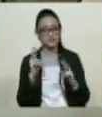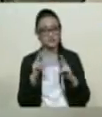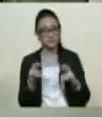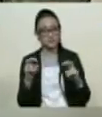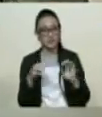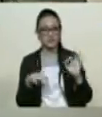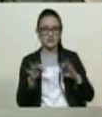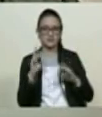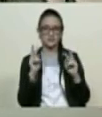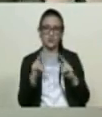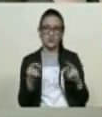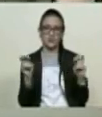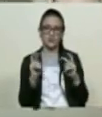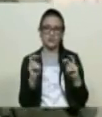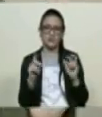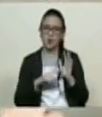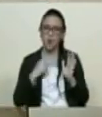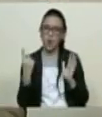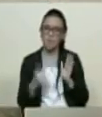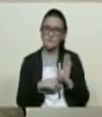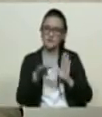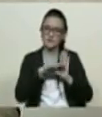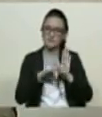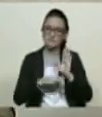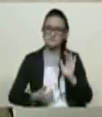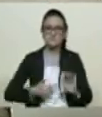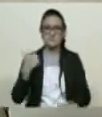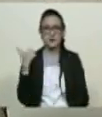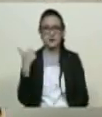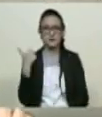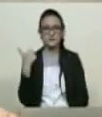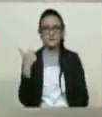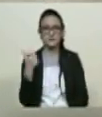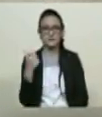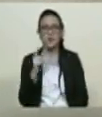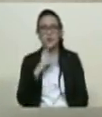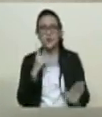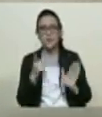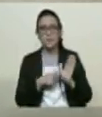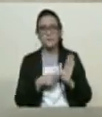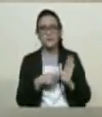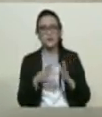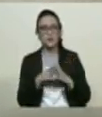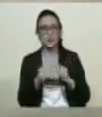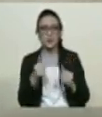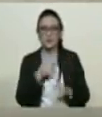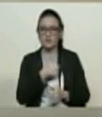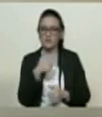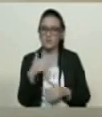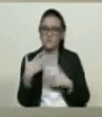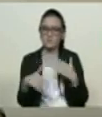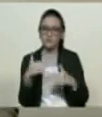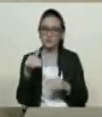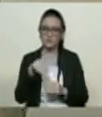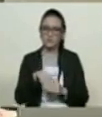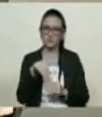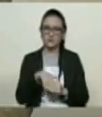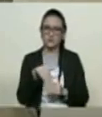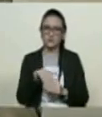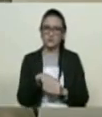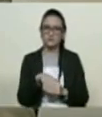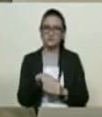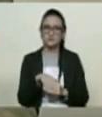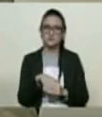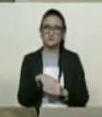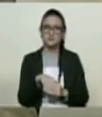las garantías completas son muchísimas más, que son cumplidas en todos y cada uno de los procesos electorales. En